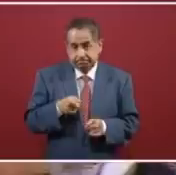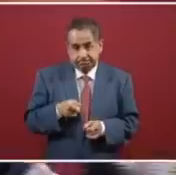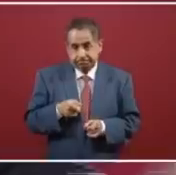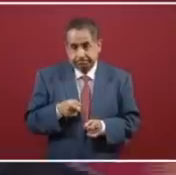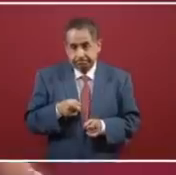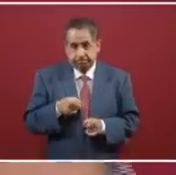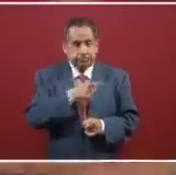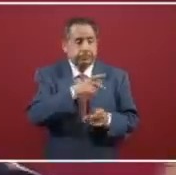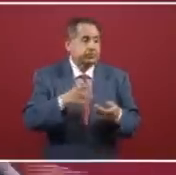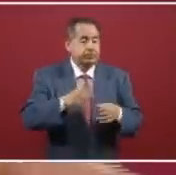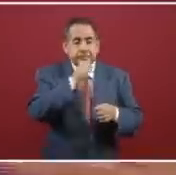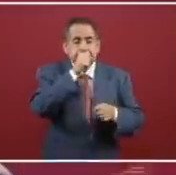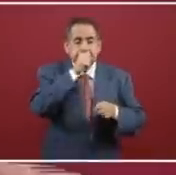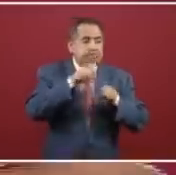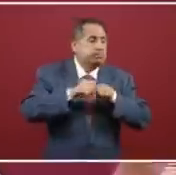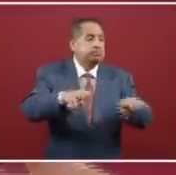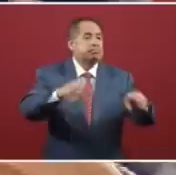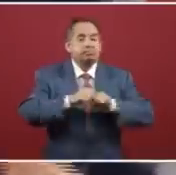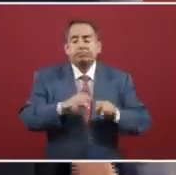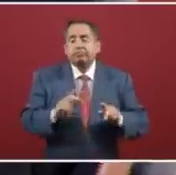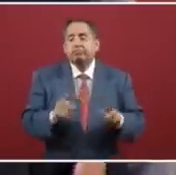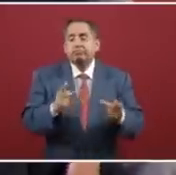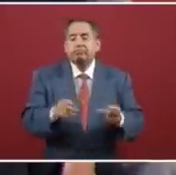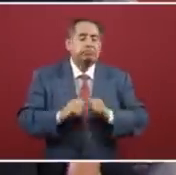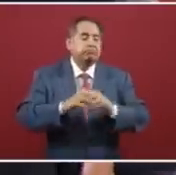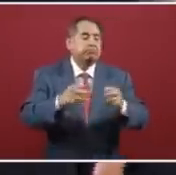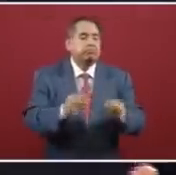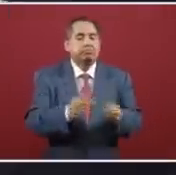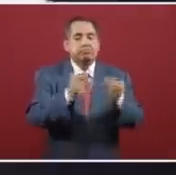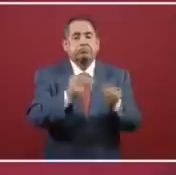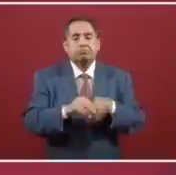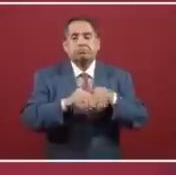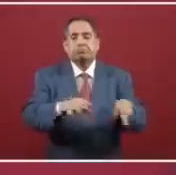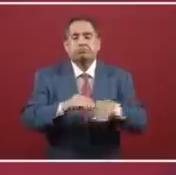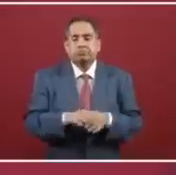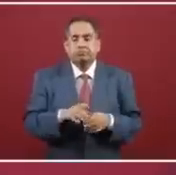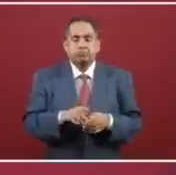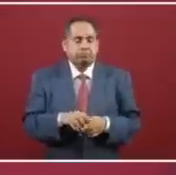y ganas de vender de lo mercantil